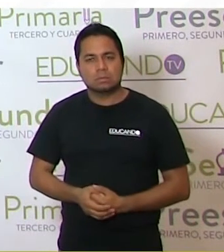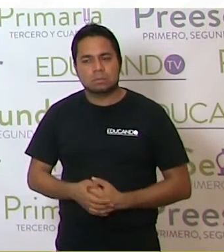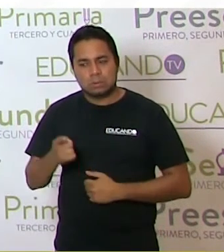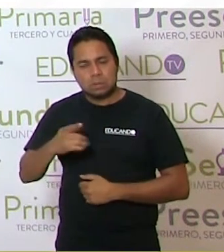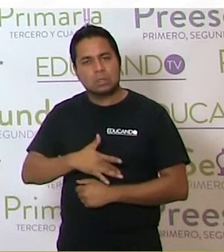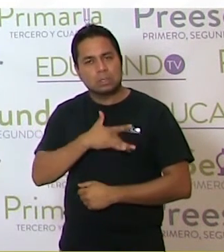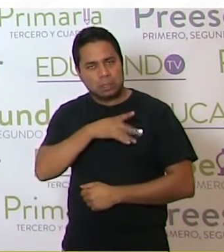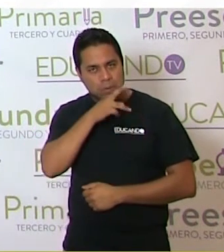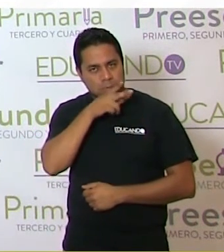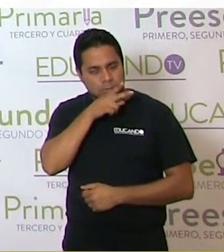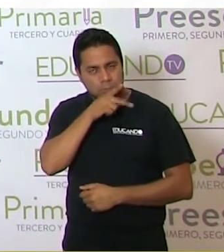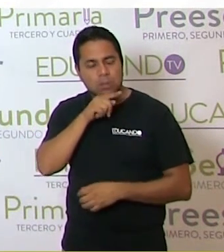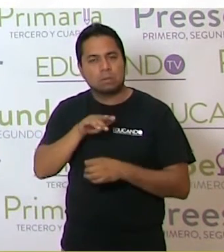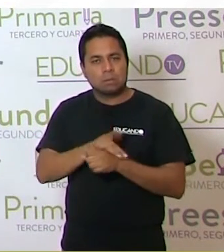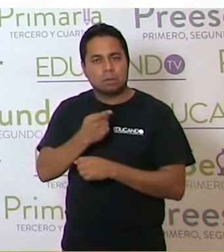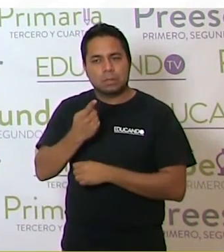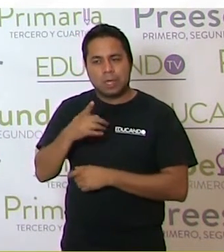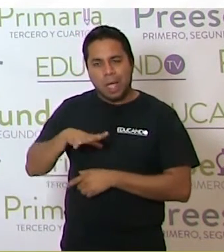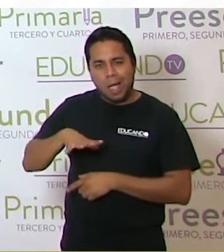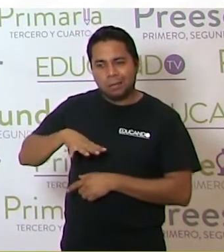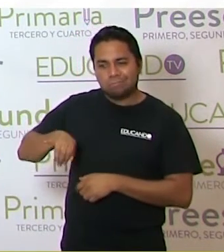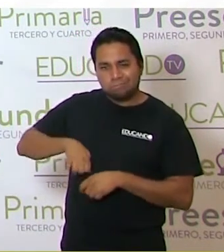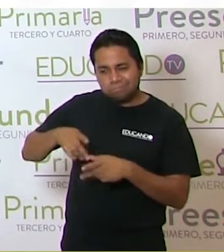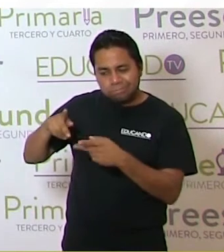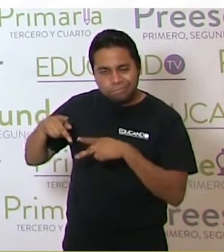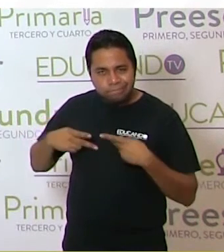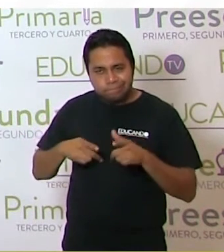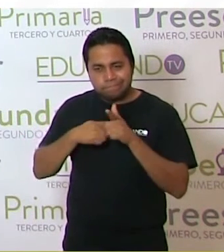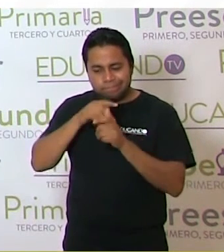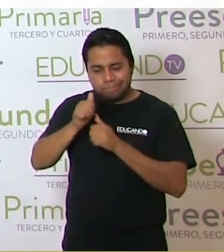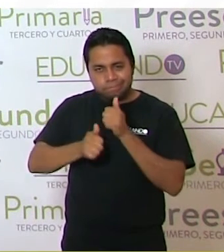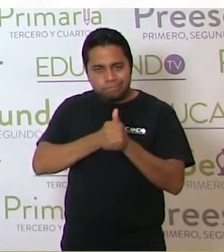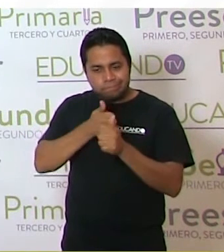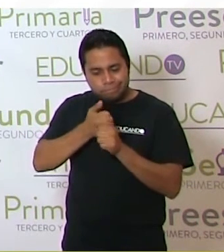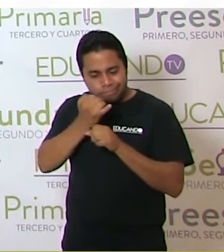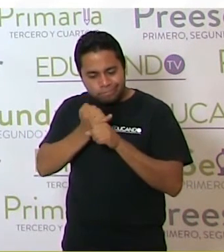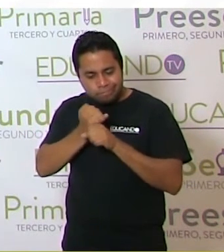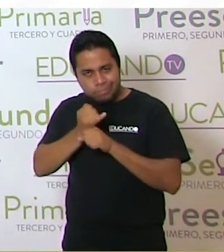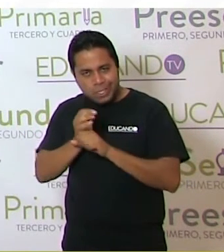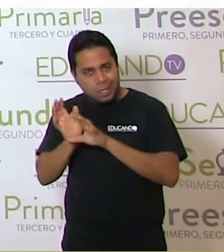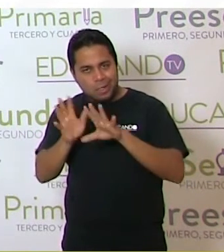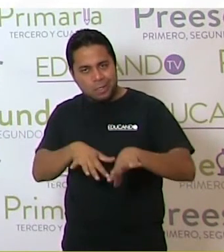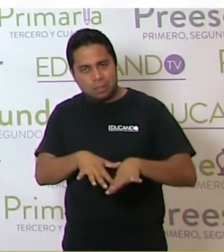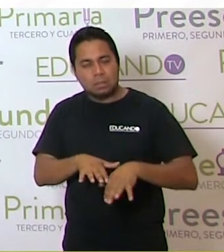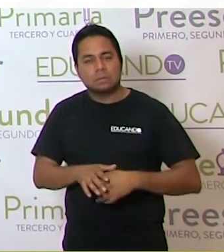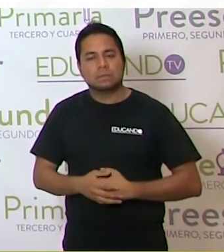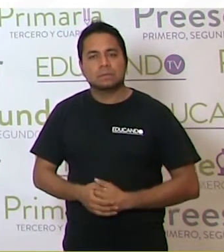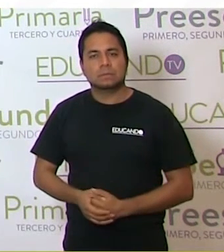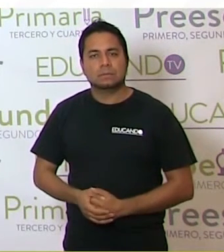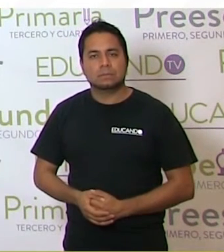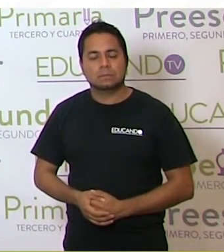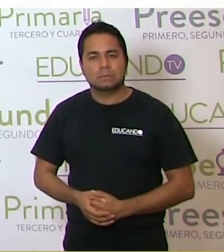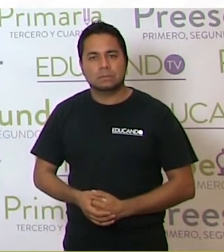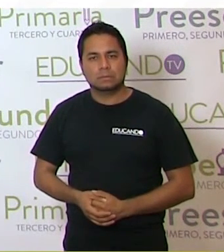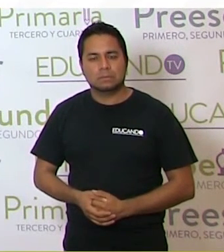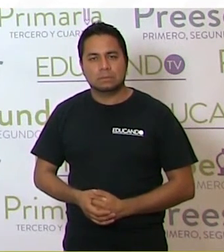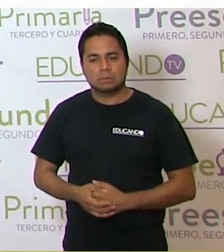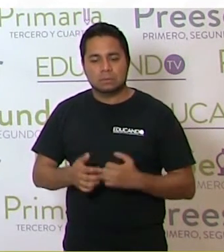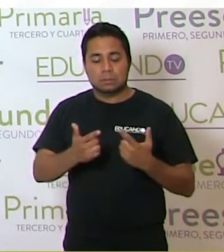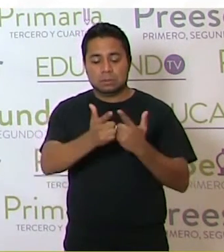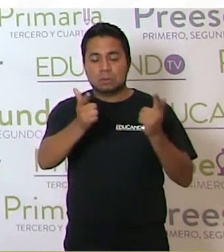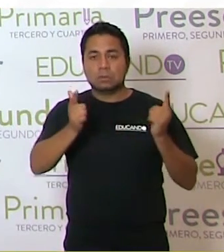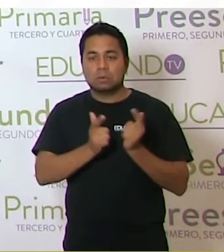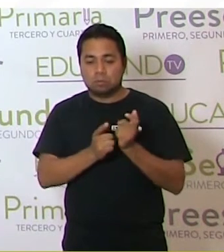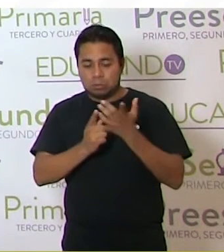preocupados a causa de intereses comerciales detrás de las investigaciones científicas grupos